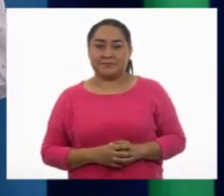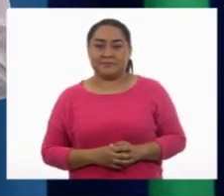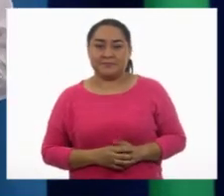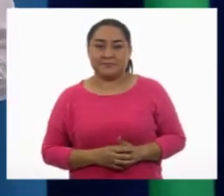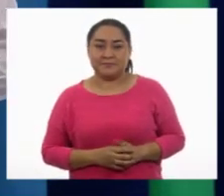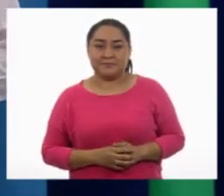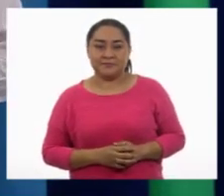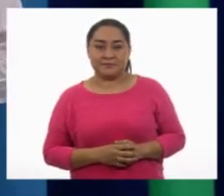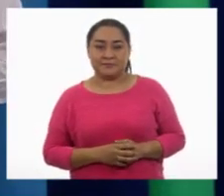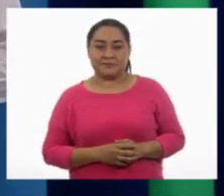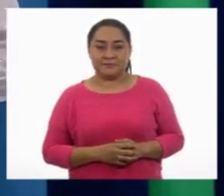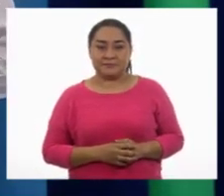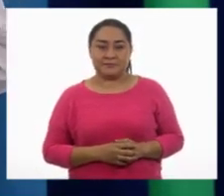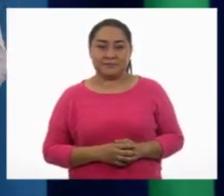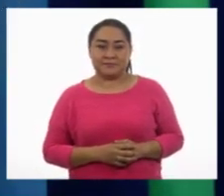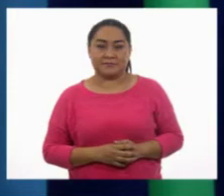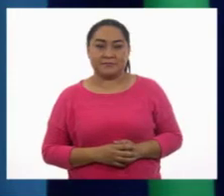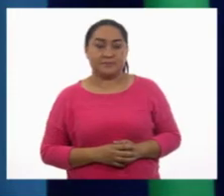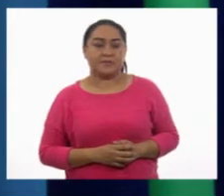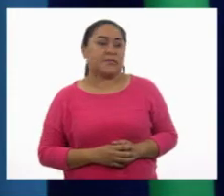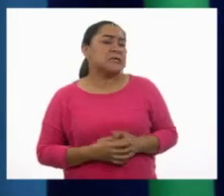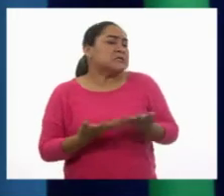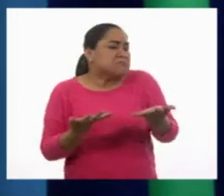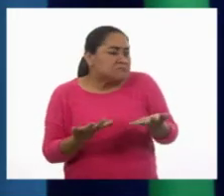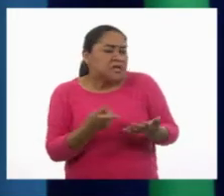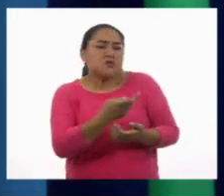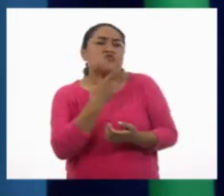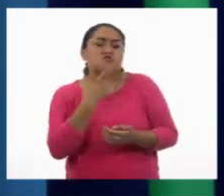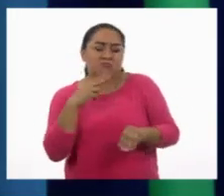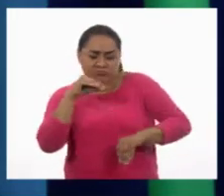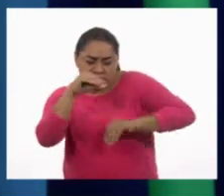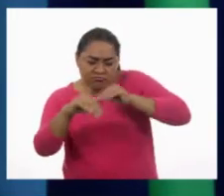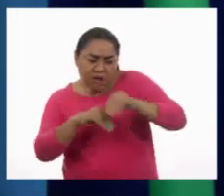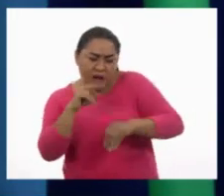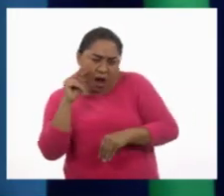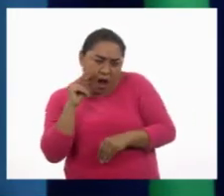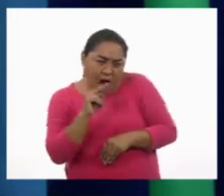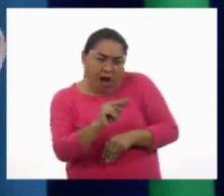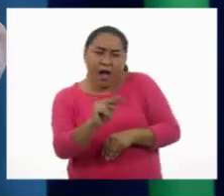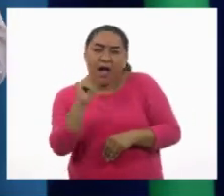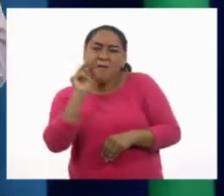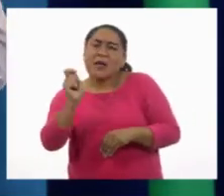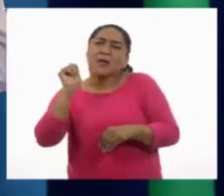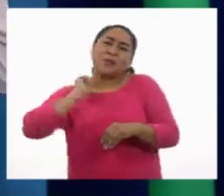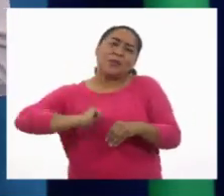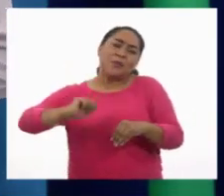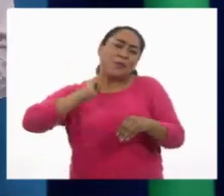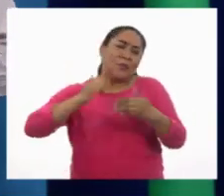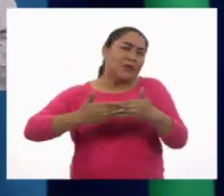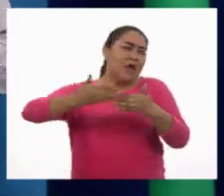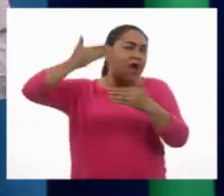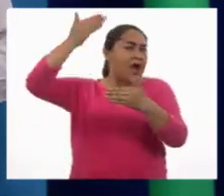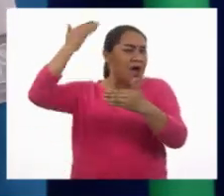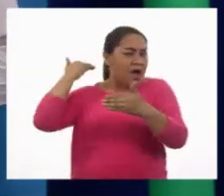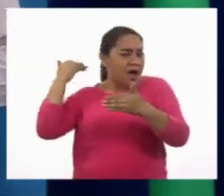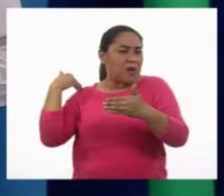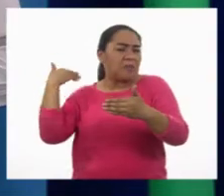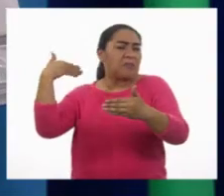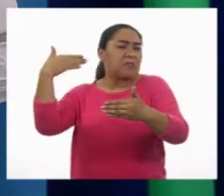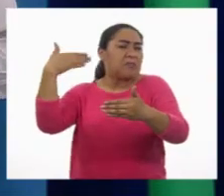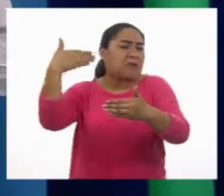shilisli. Es un viaje por el tiempo para observar la relación entre tu pasado y tu